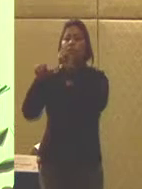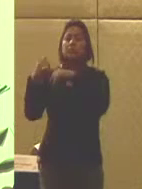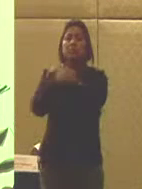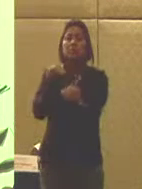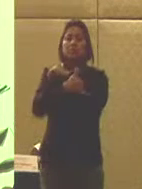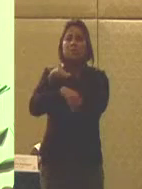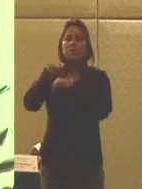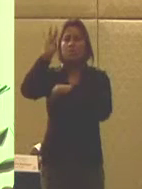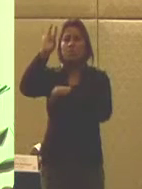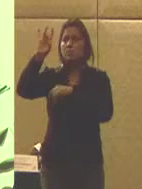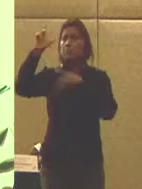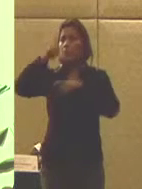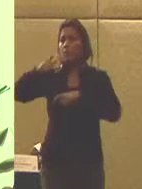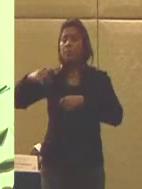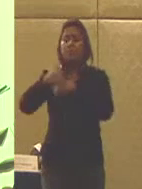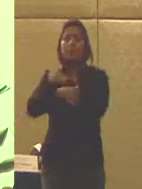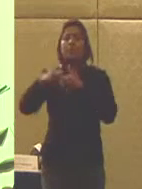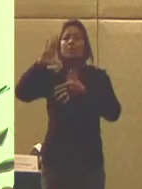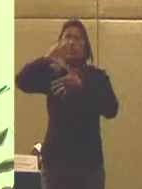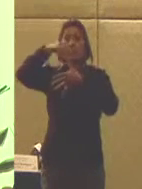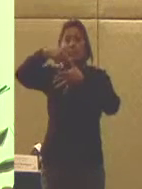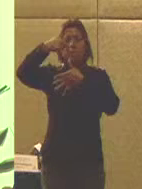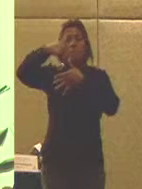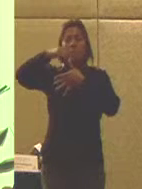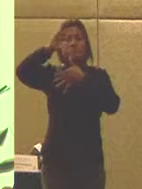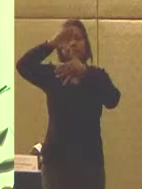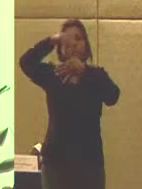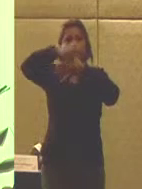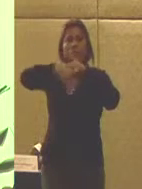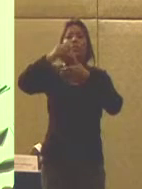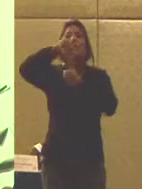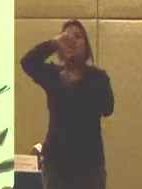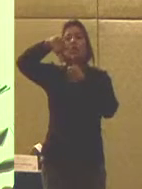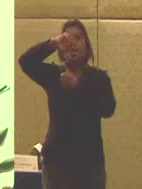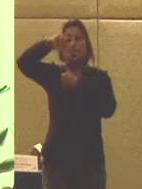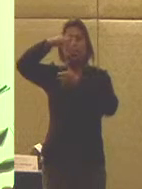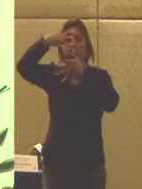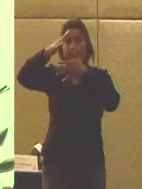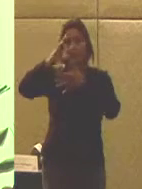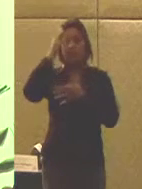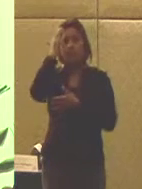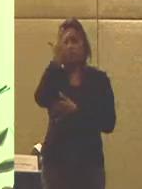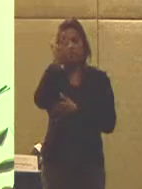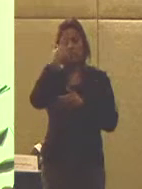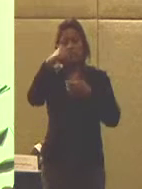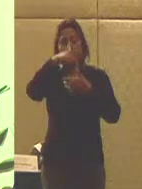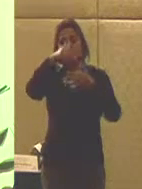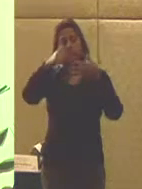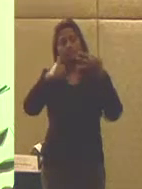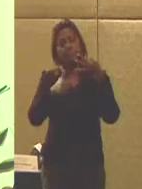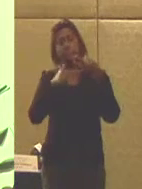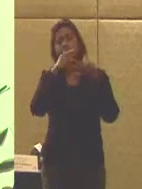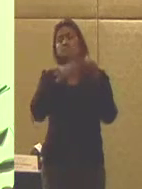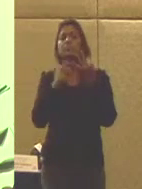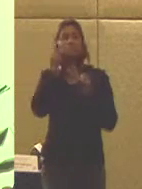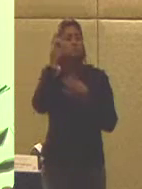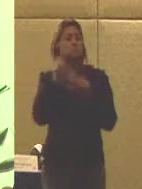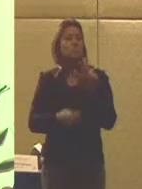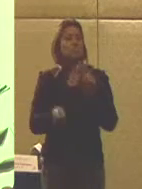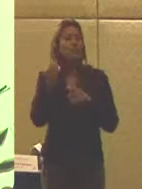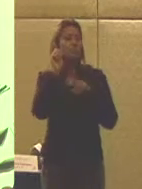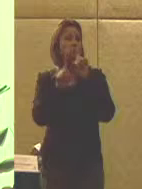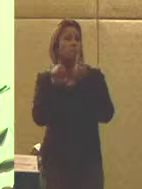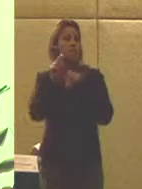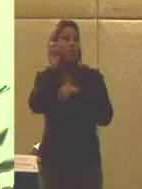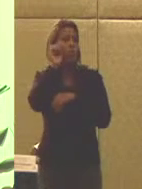3 continentes, Centroamérica, Sudamérica y el Caribe, a fin de poder encontrar una